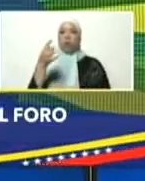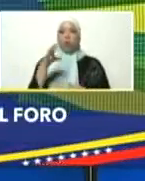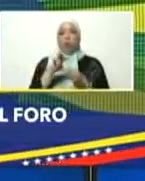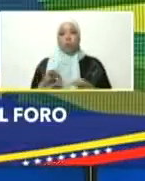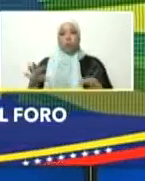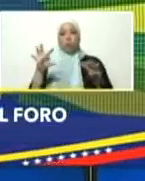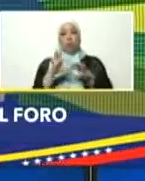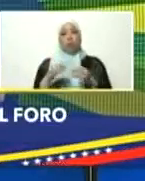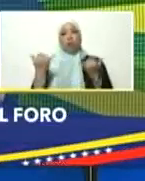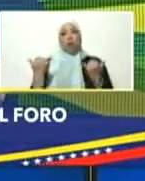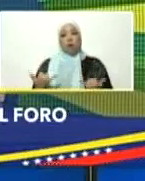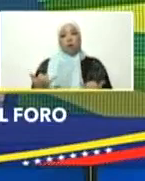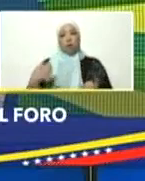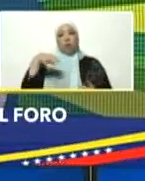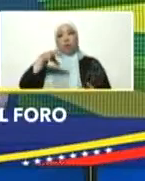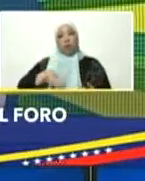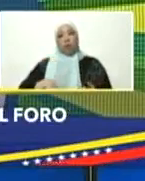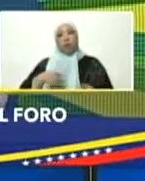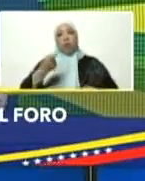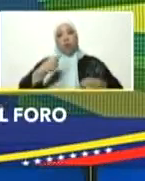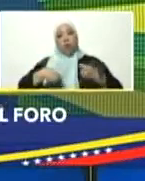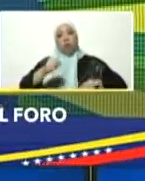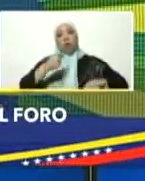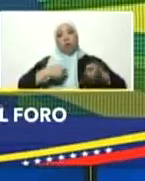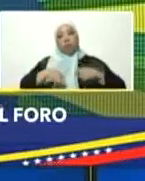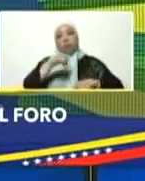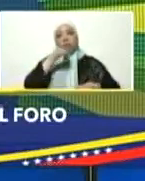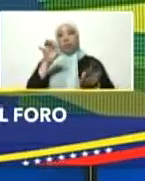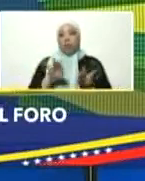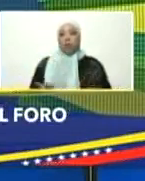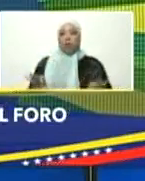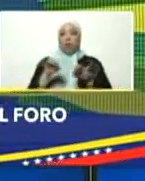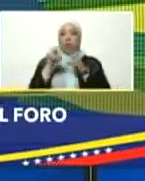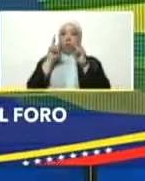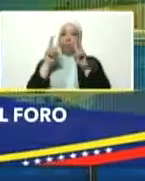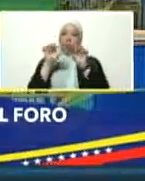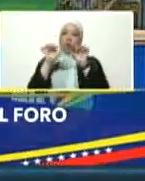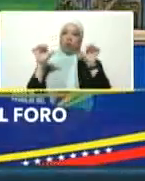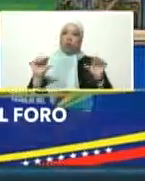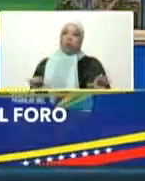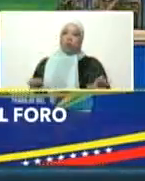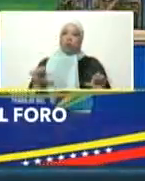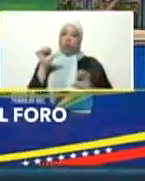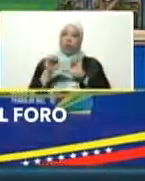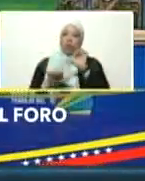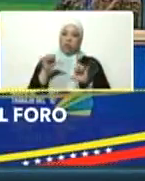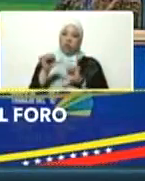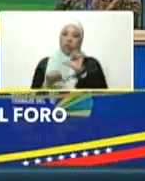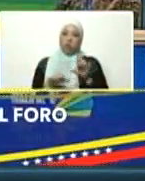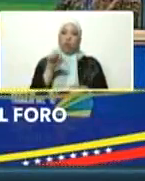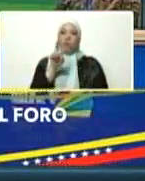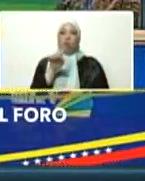monedas existentes, las criptomonedas. Nadie podrá ver el sistema monetario del siglo XXI sin las